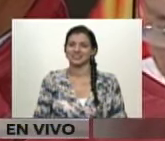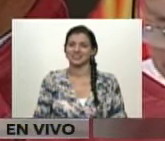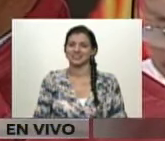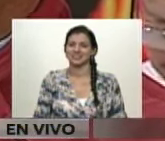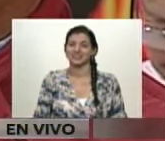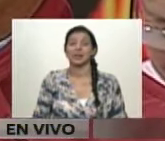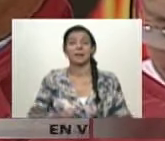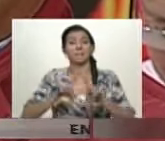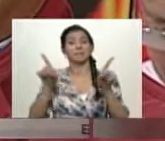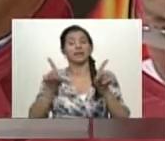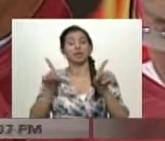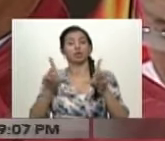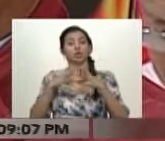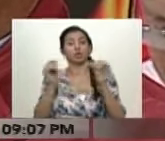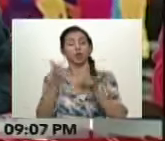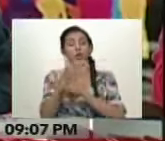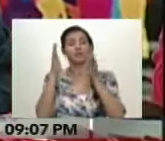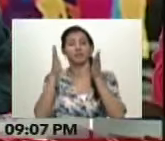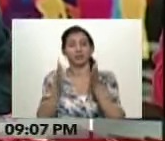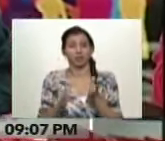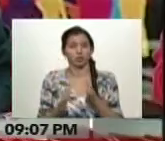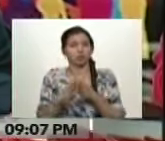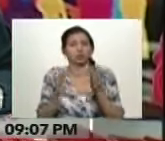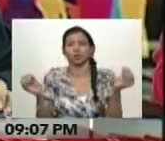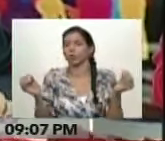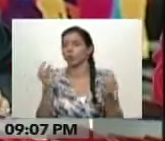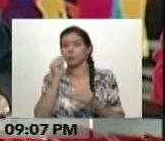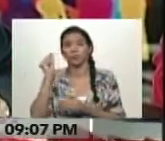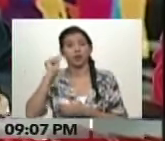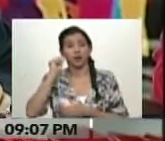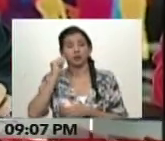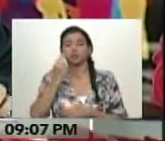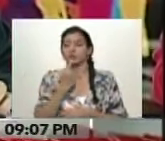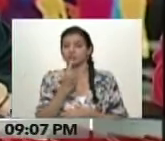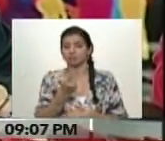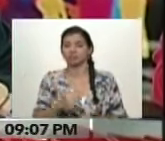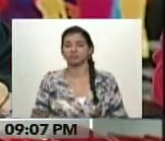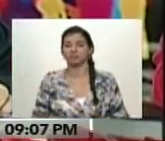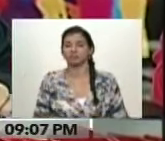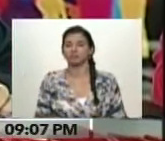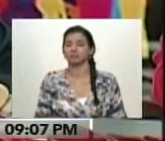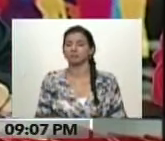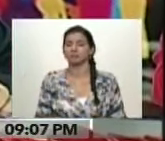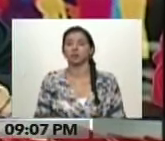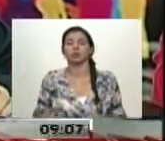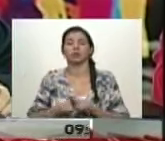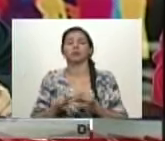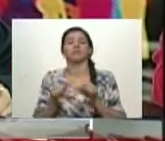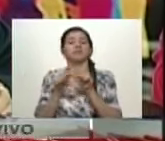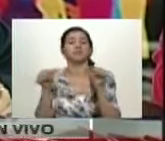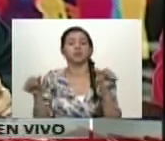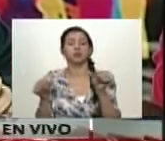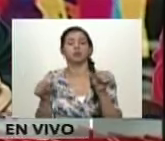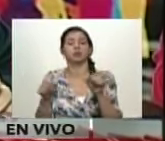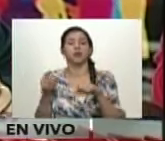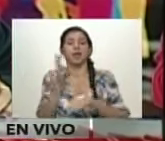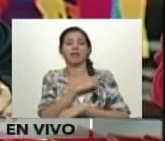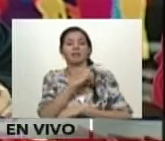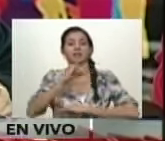Pero todos los gobernadores, yo he ratificado como jefe